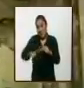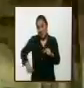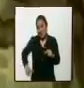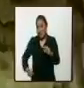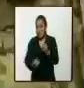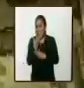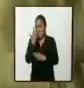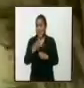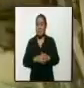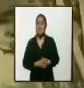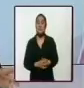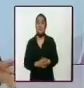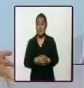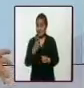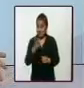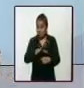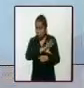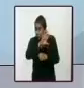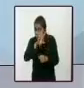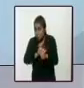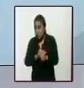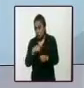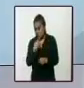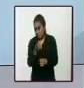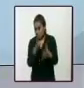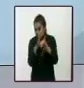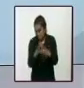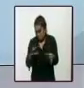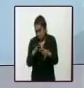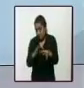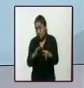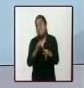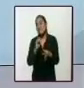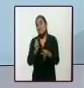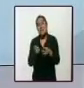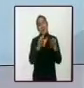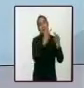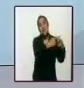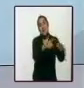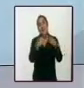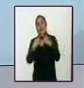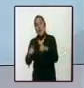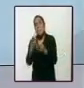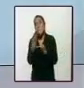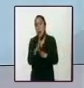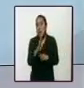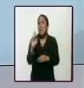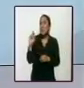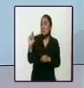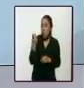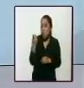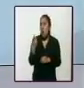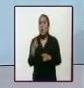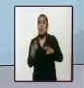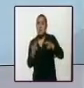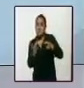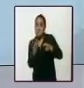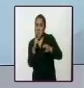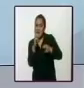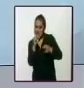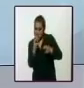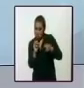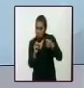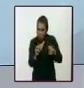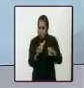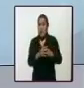administración. Todo esto, se lo cuento, es como están manejándose las finanzas. Dólar, el peso fuerte frente al